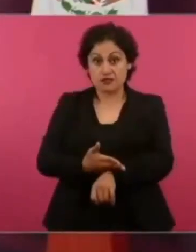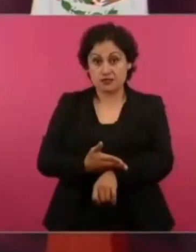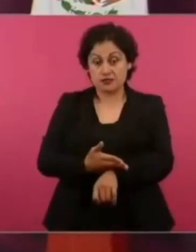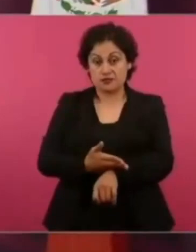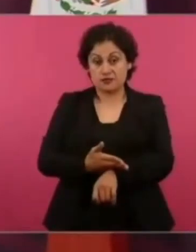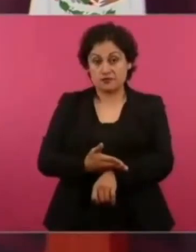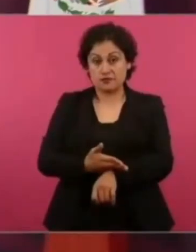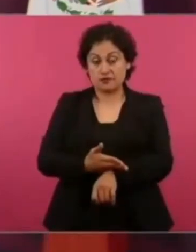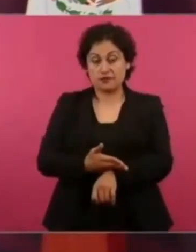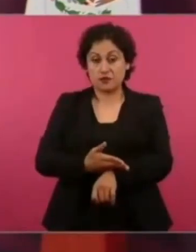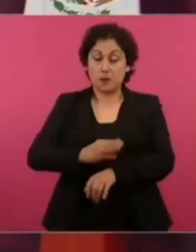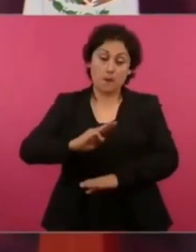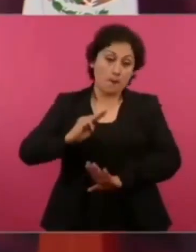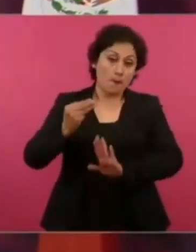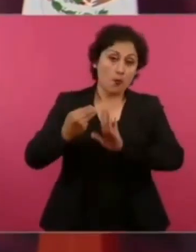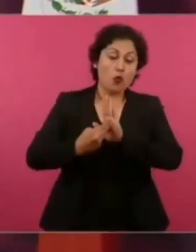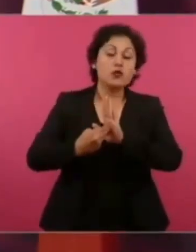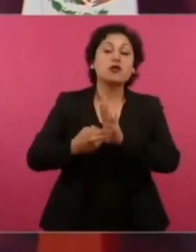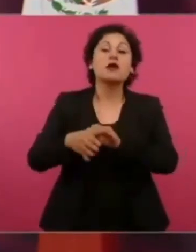porque